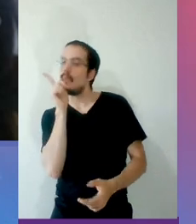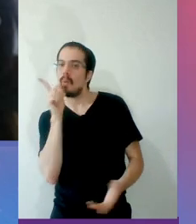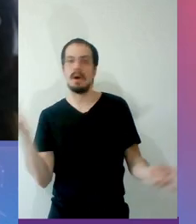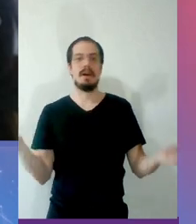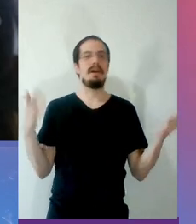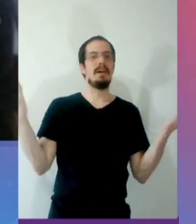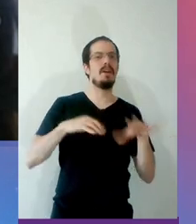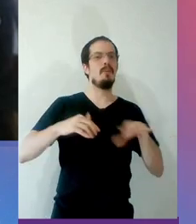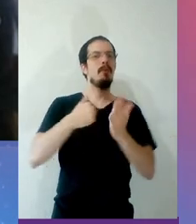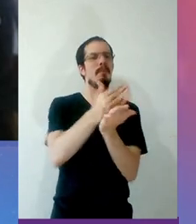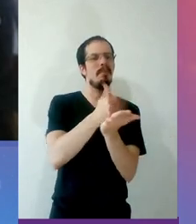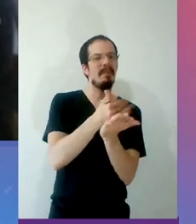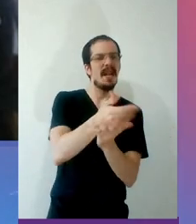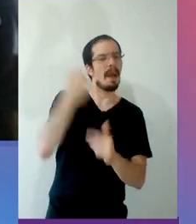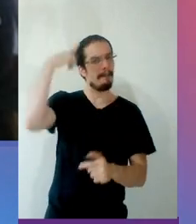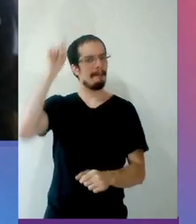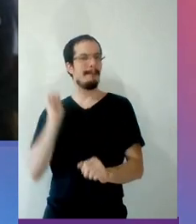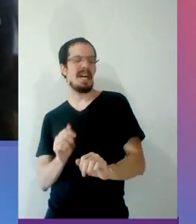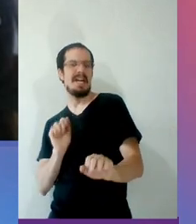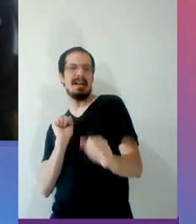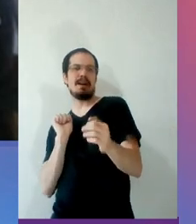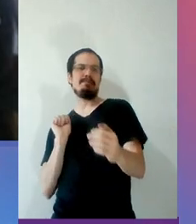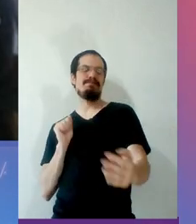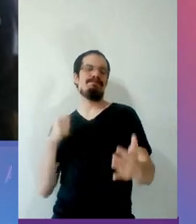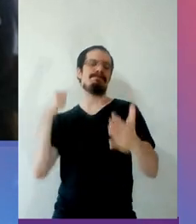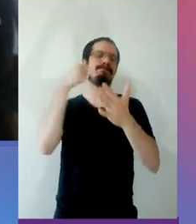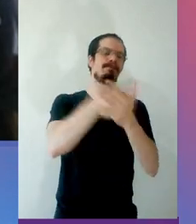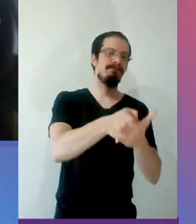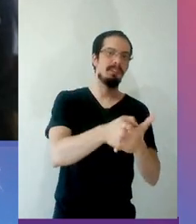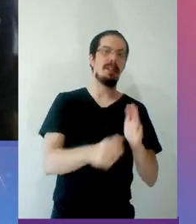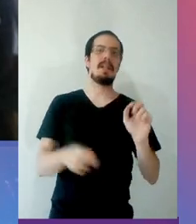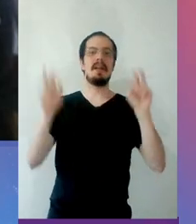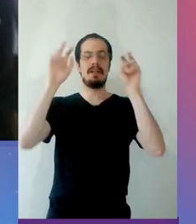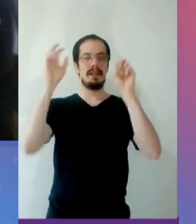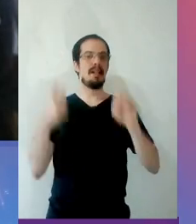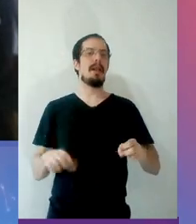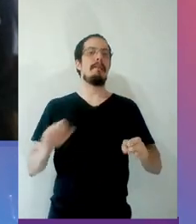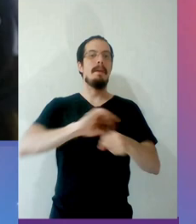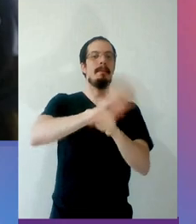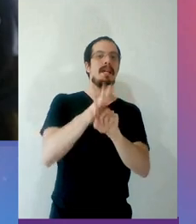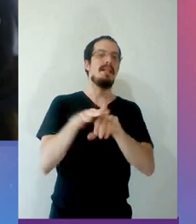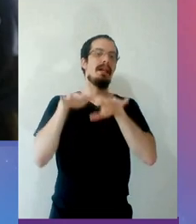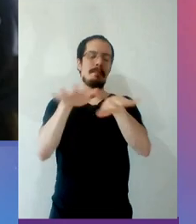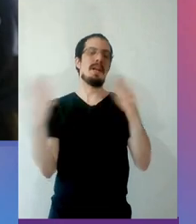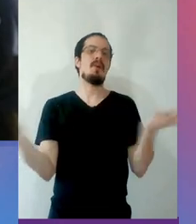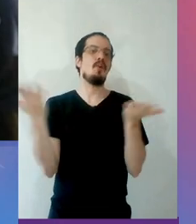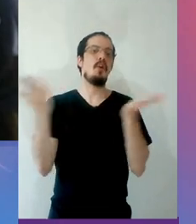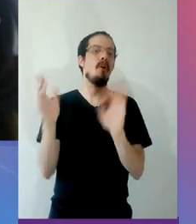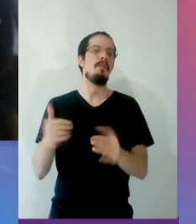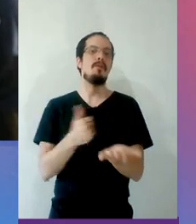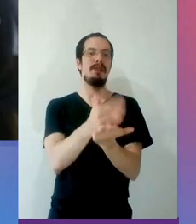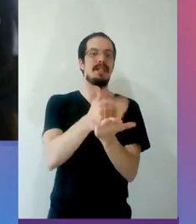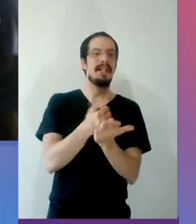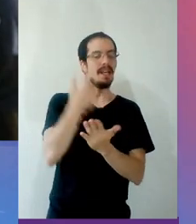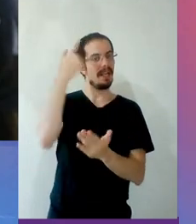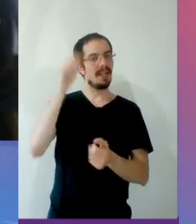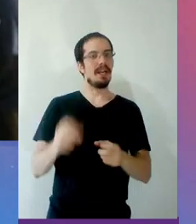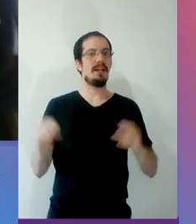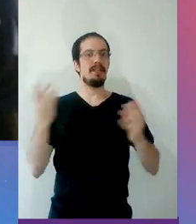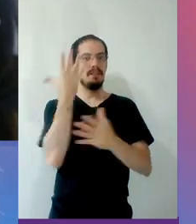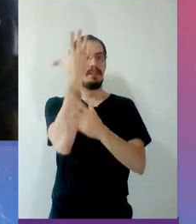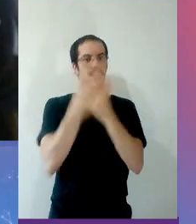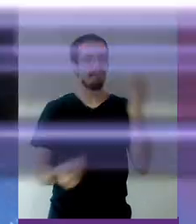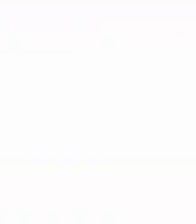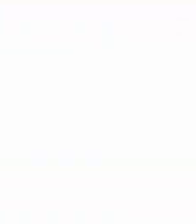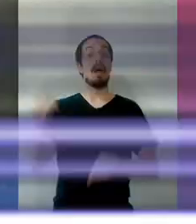para enfrentar el impacto que tuvo la pandemia en la actualidad de nuestros niños y nuestras niñas? Elia, la escuchamos.